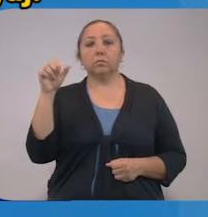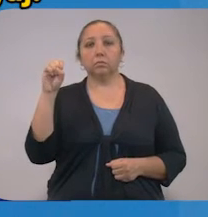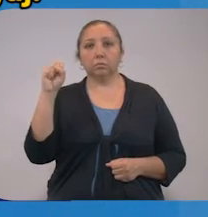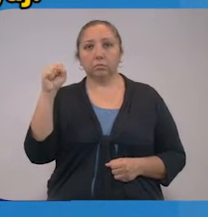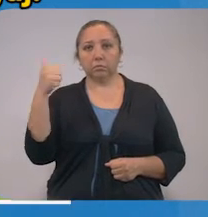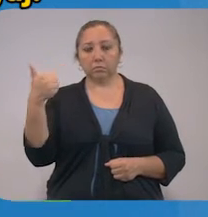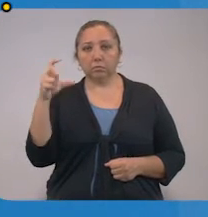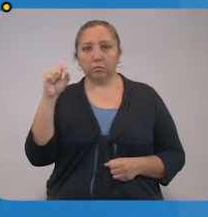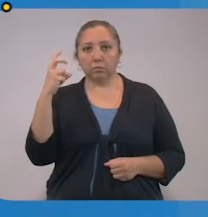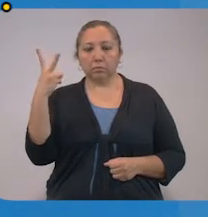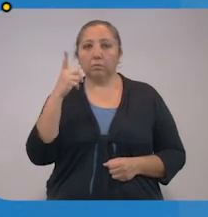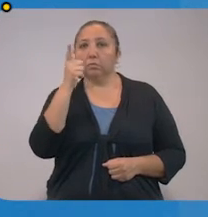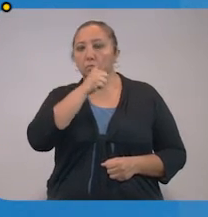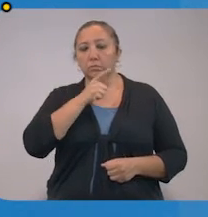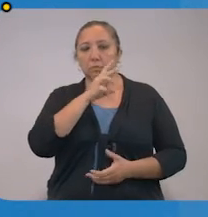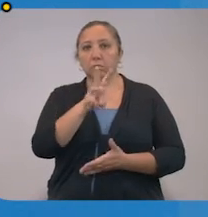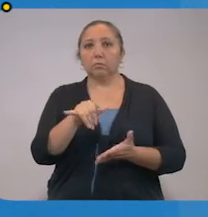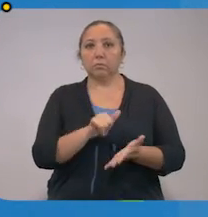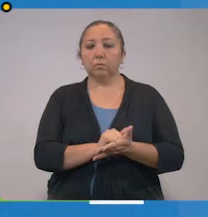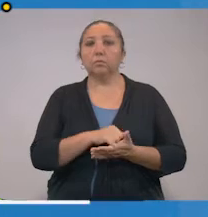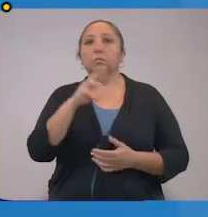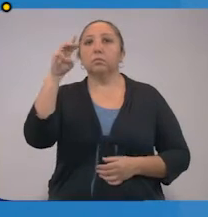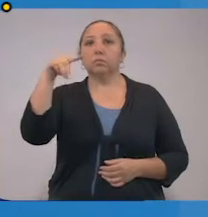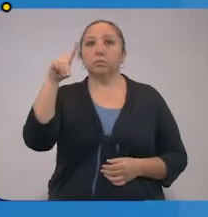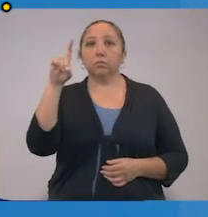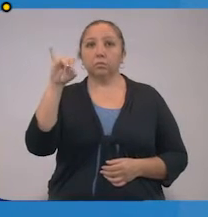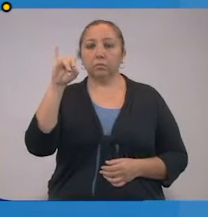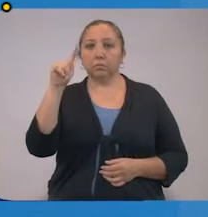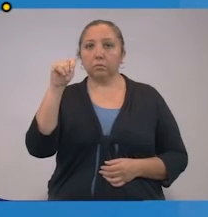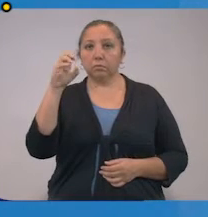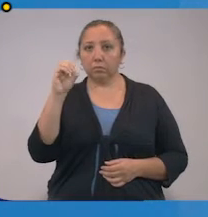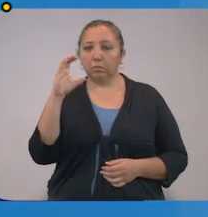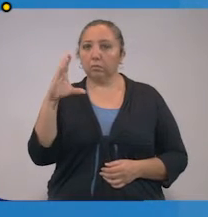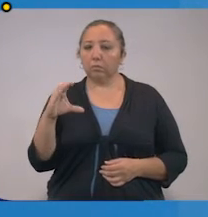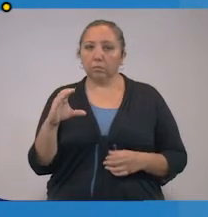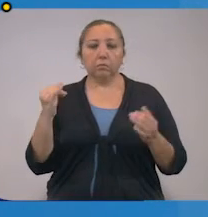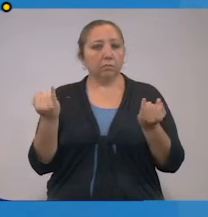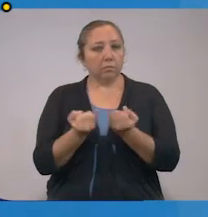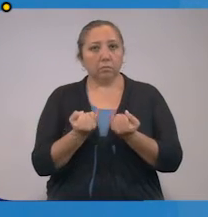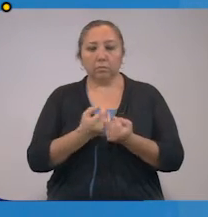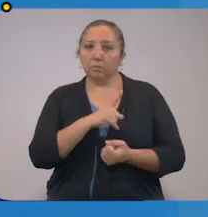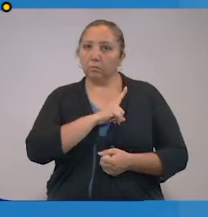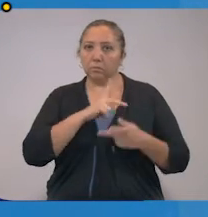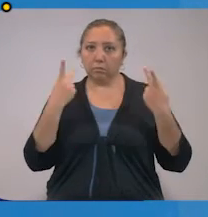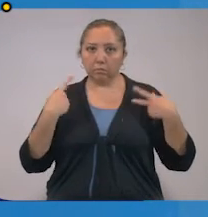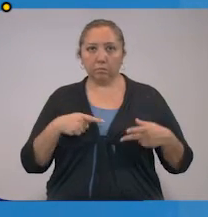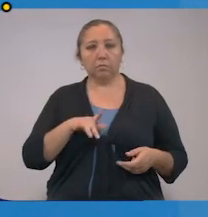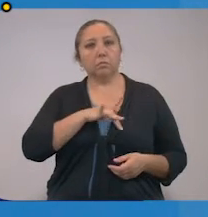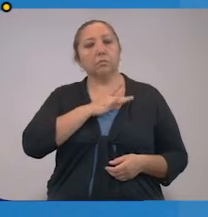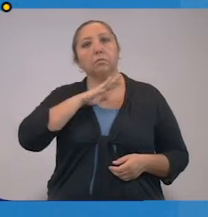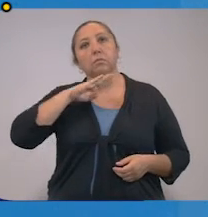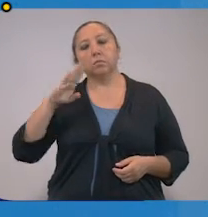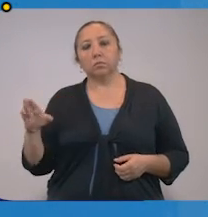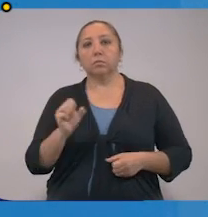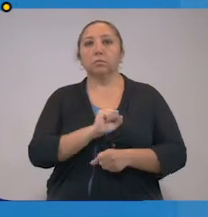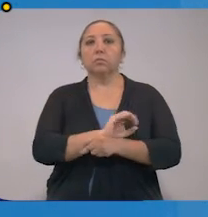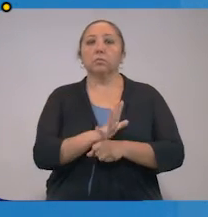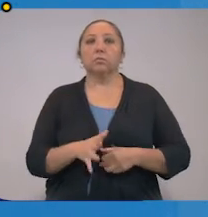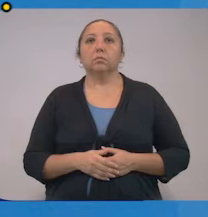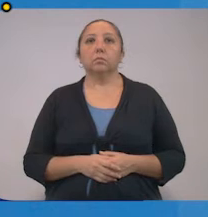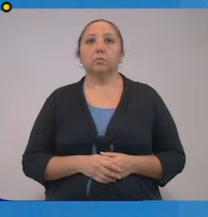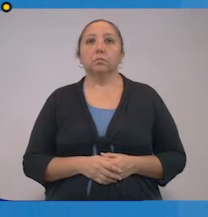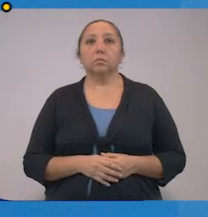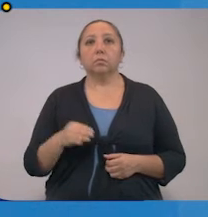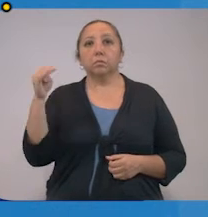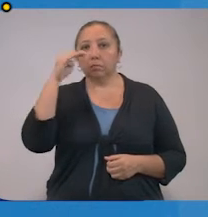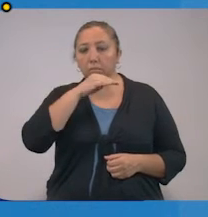9991-406622 en lengua maya. La aplicación Meditoc igual está diseñada para uso único y exclusivo de quienes presentan síntomas de coronavirus.